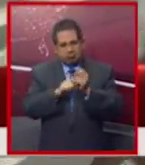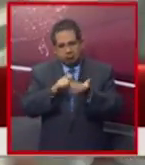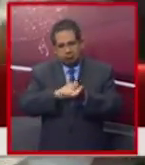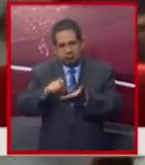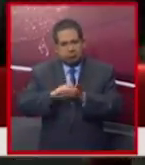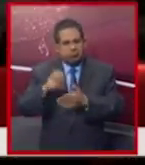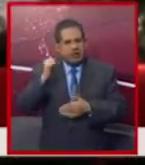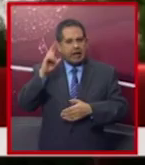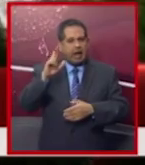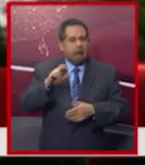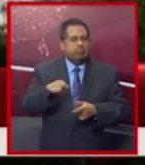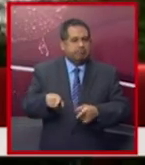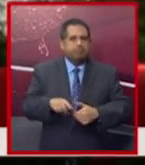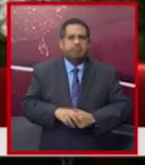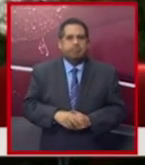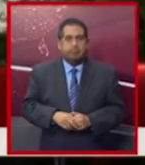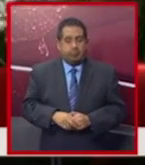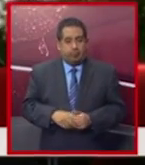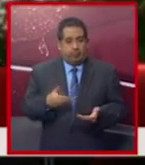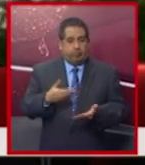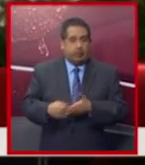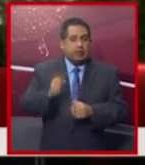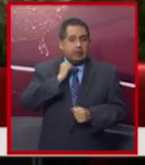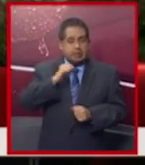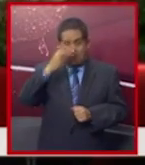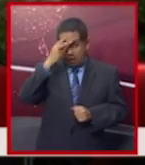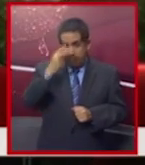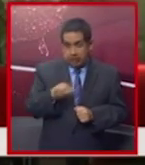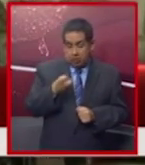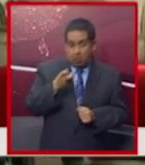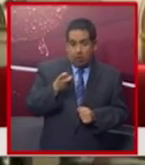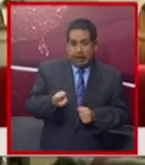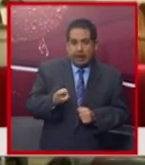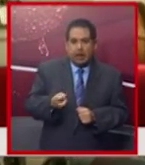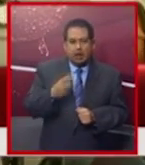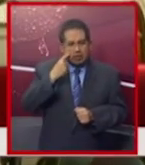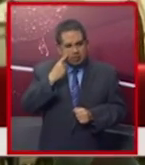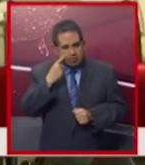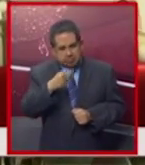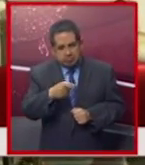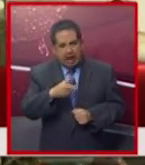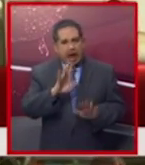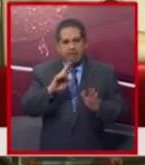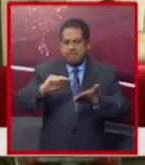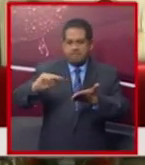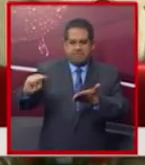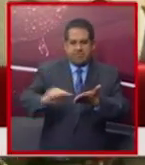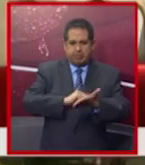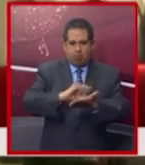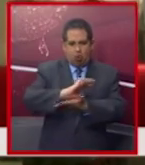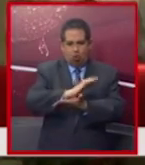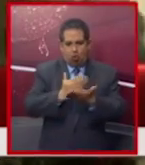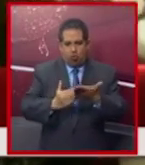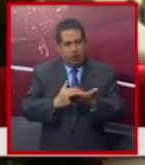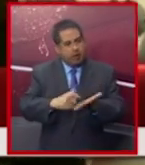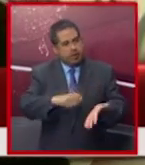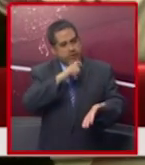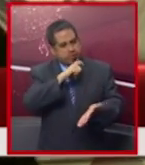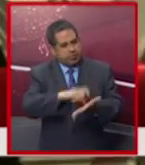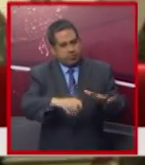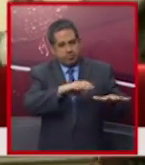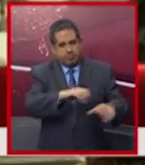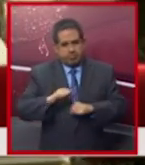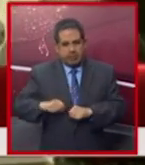1917. Un siglo después, el Senado de la República ha firmado el contrato promesa de compraventa de